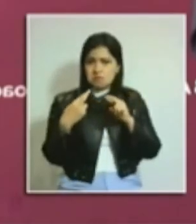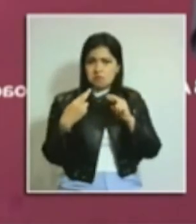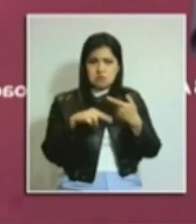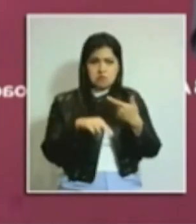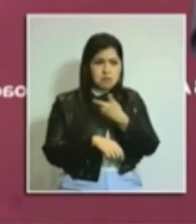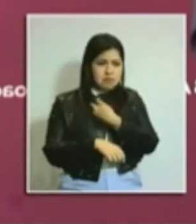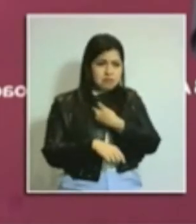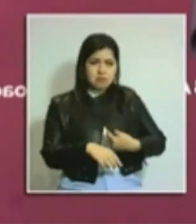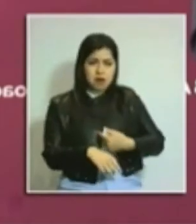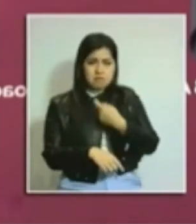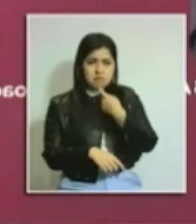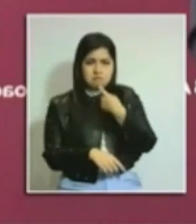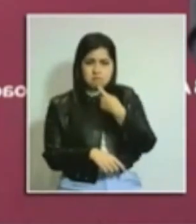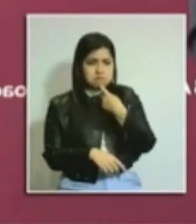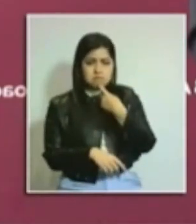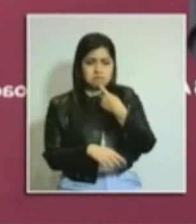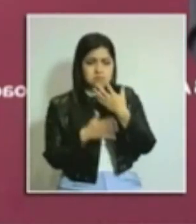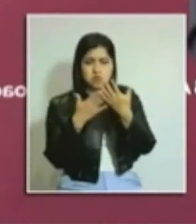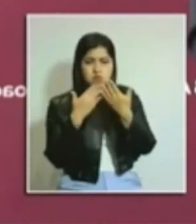presidente López Obrador.